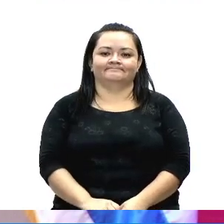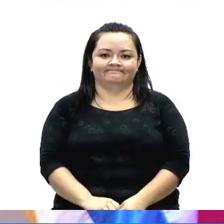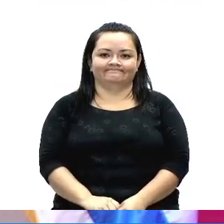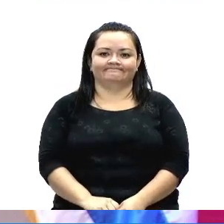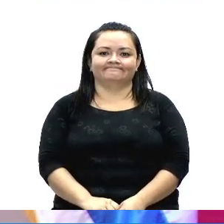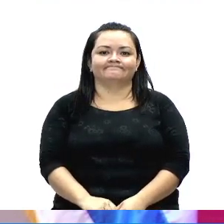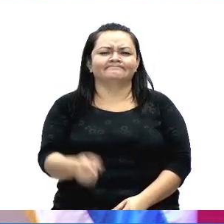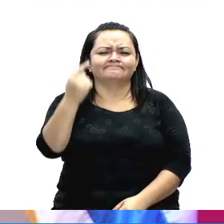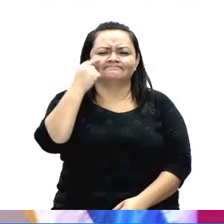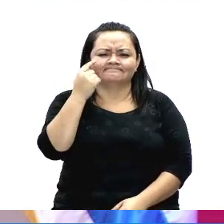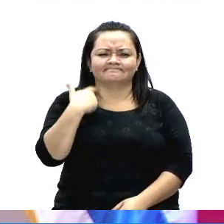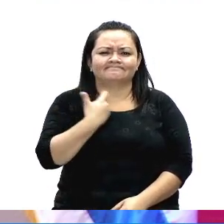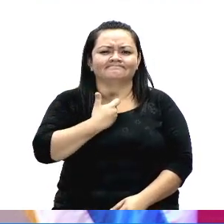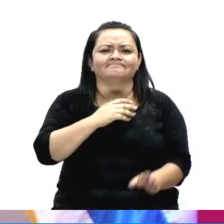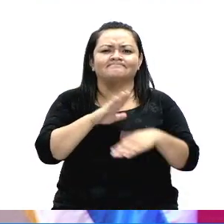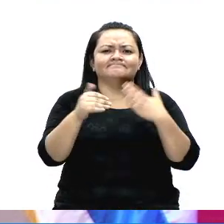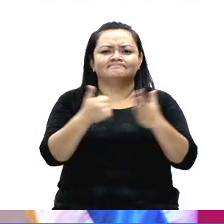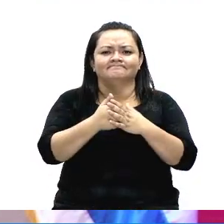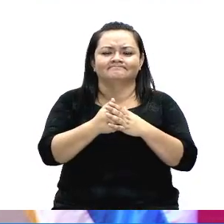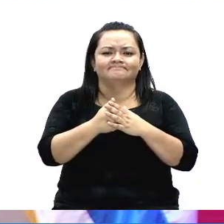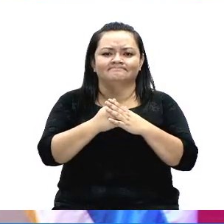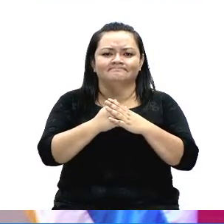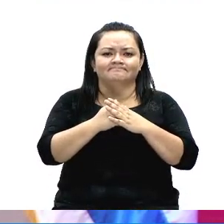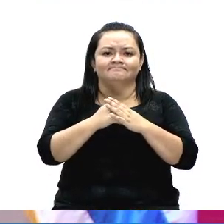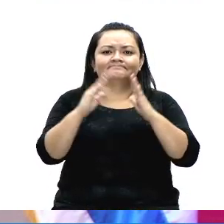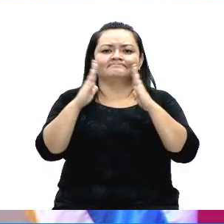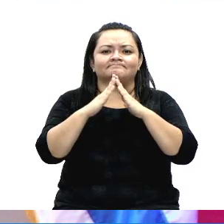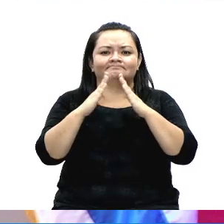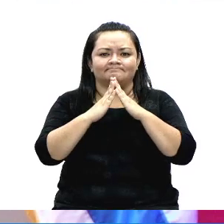donde estuvimos todos en la casa